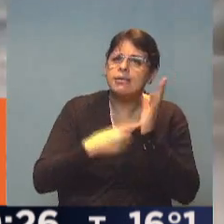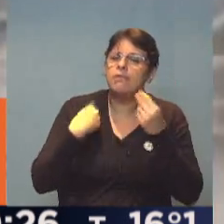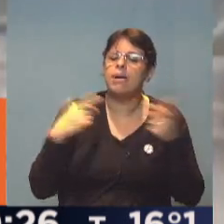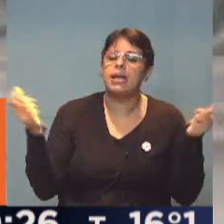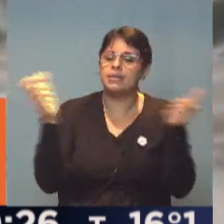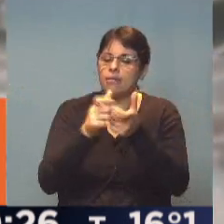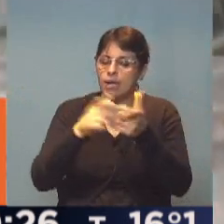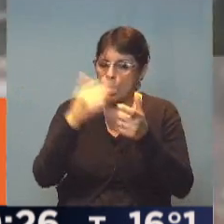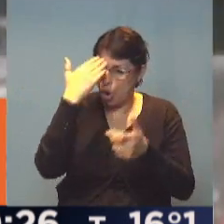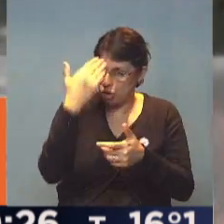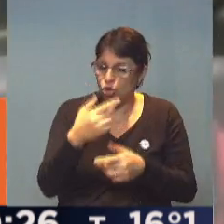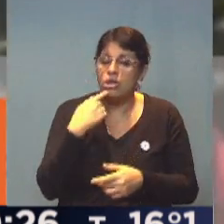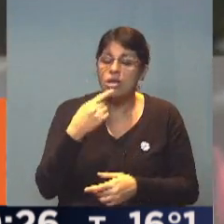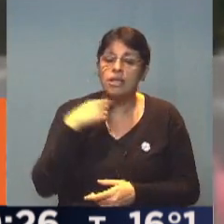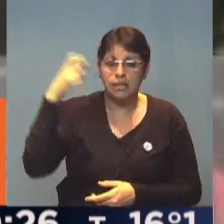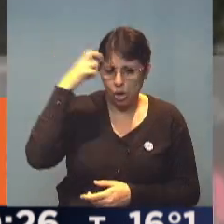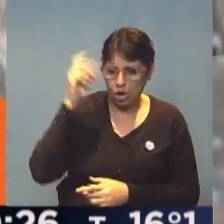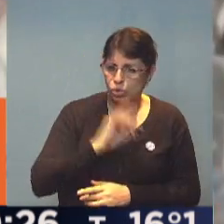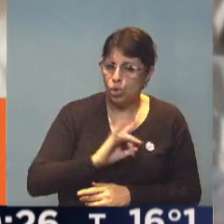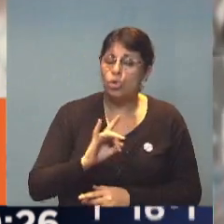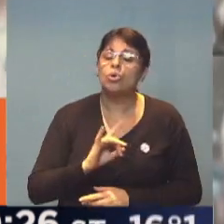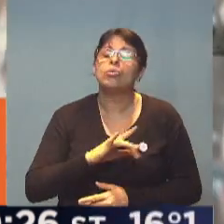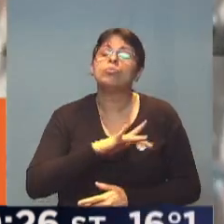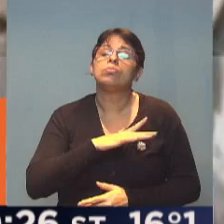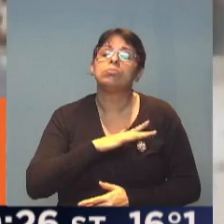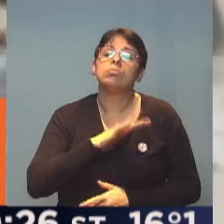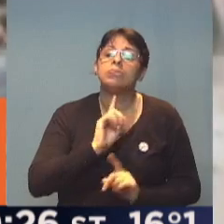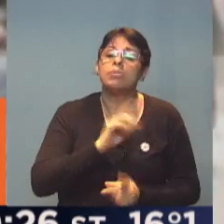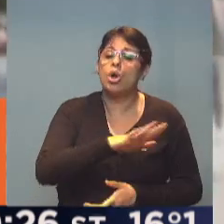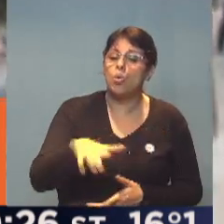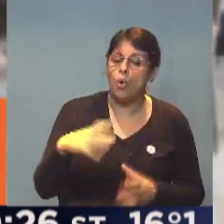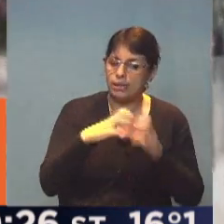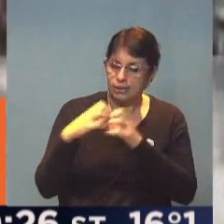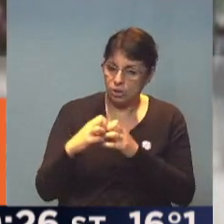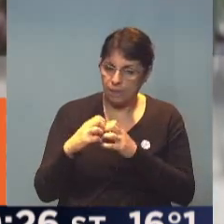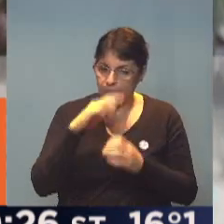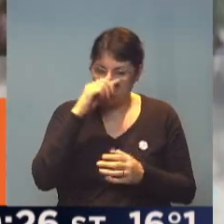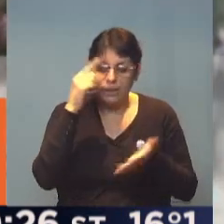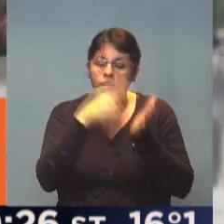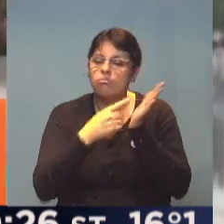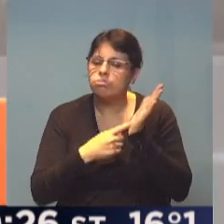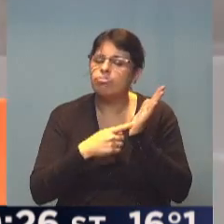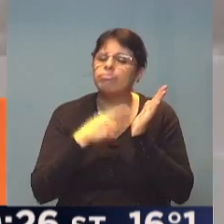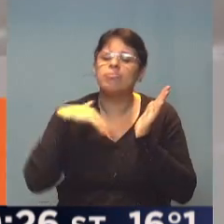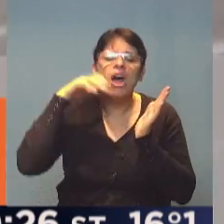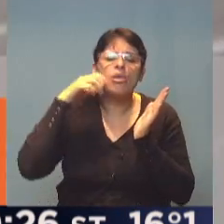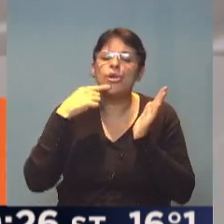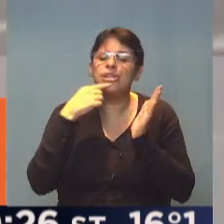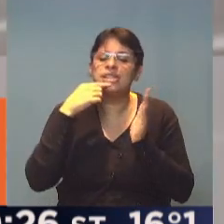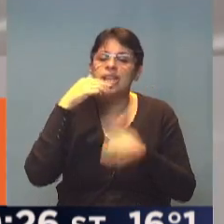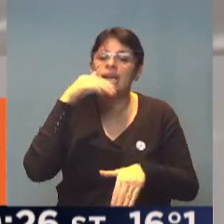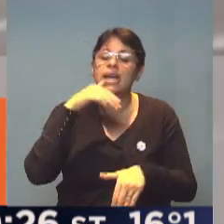y ha dispuesto que sea el Parlamento el lugar donde sesione. Las bases presentadas por Maduro entonces contemplan la elección